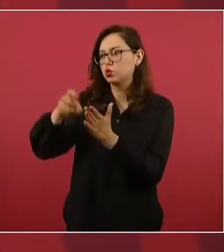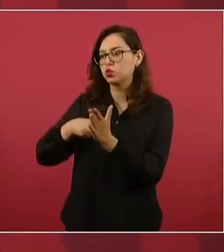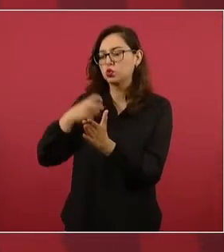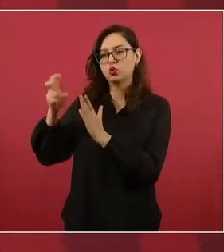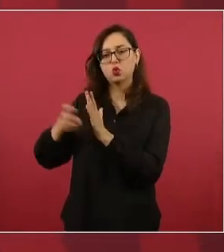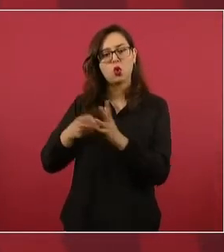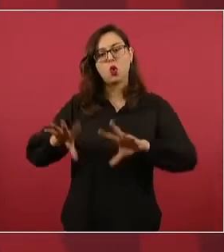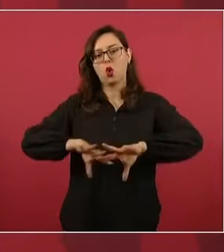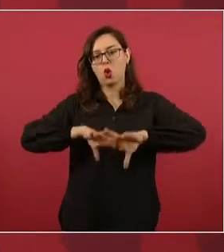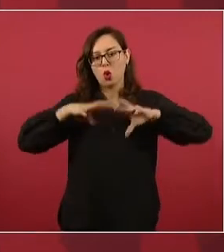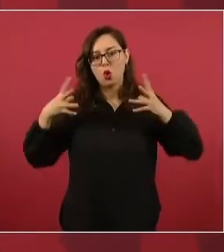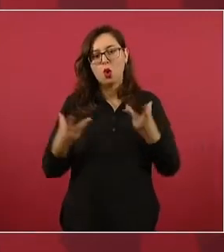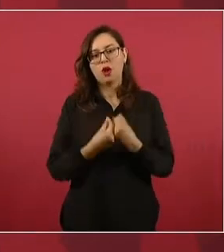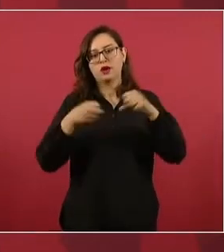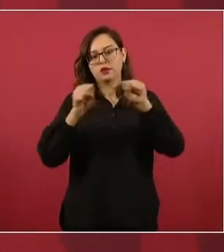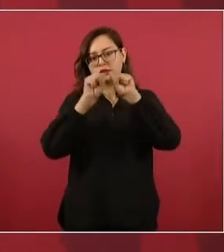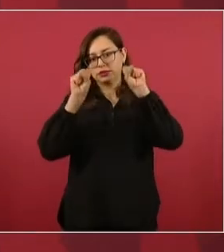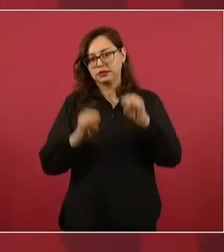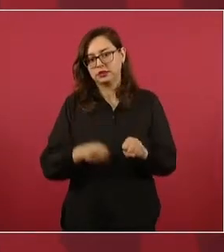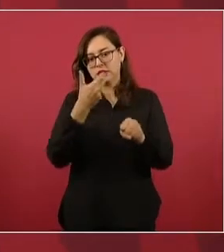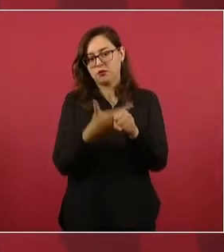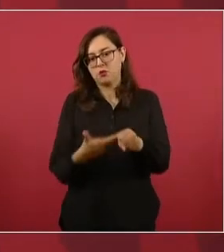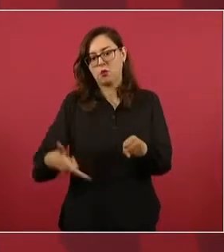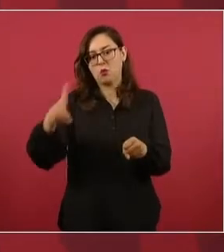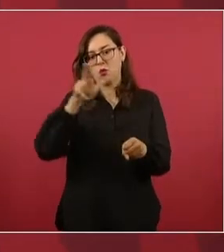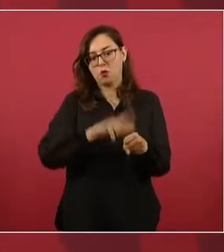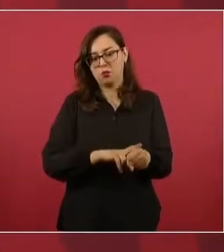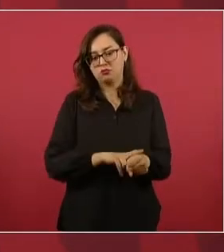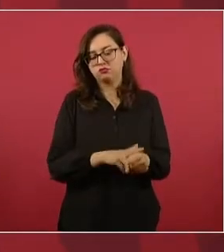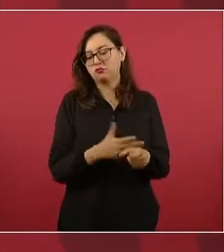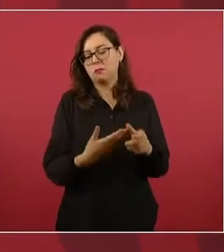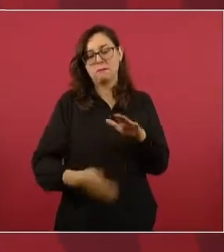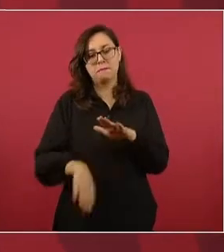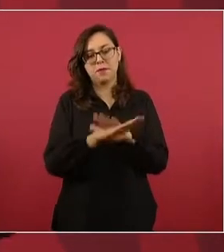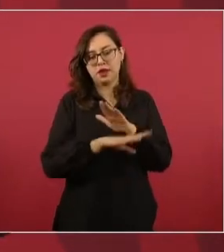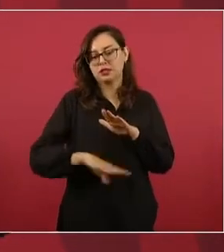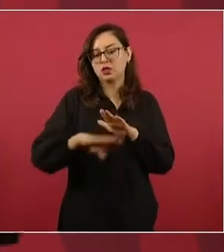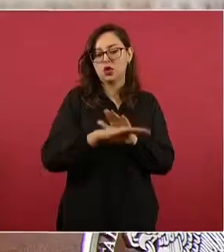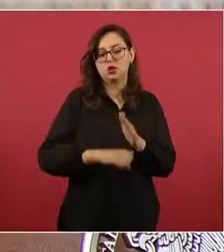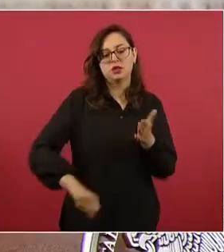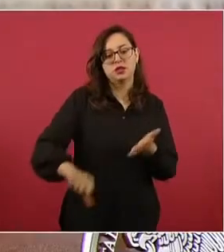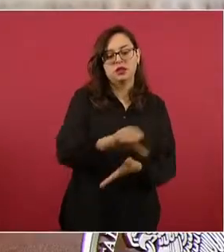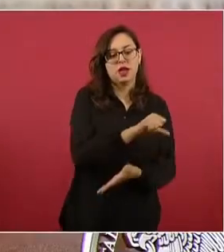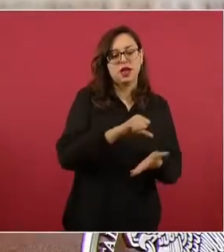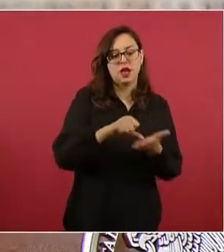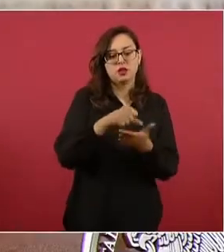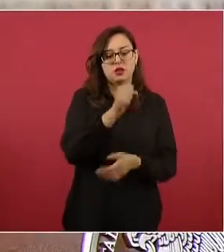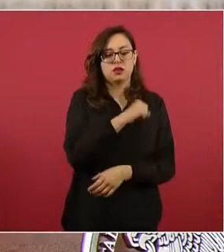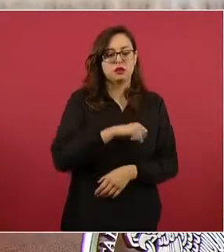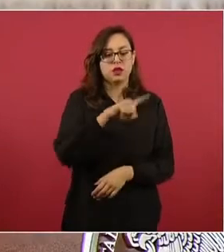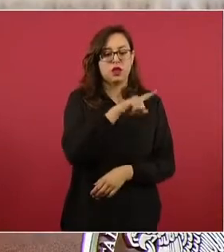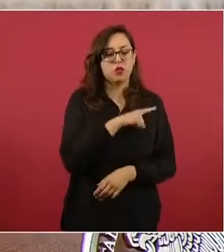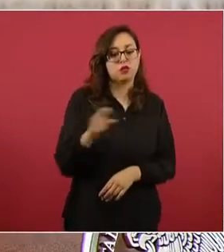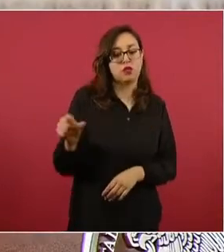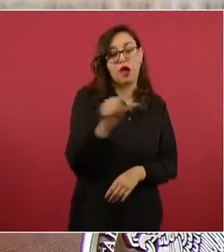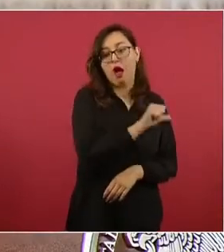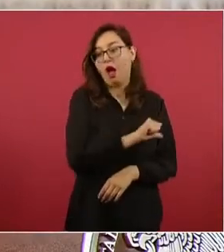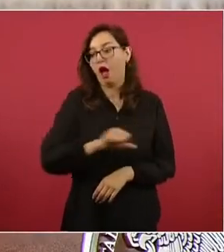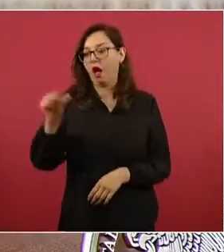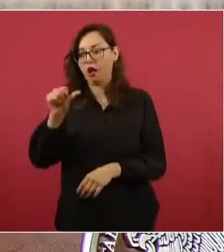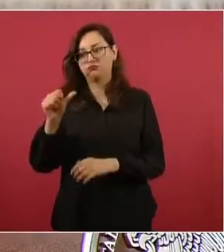hospitalario desde el primer nivel de atención, que son los centros de salud. Eso es lo